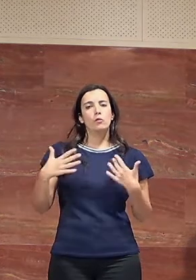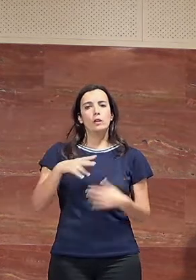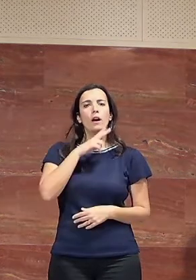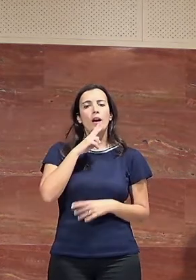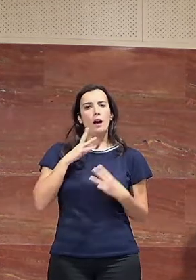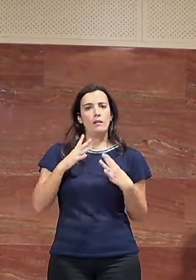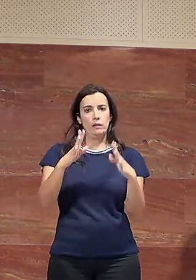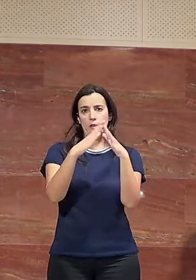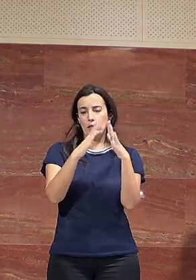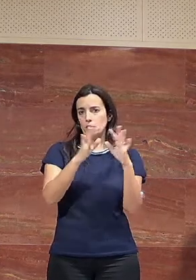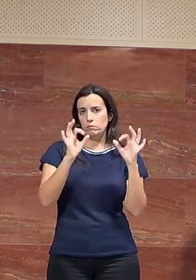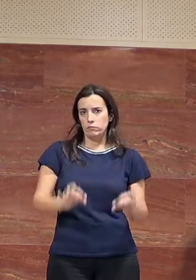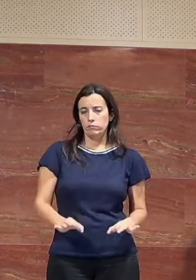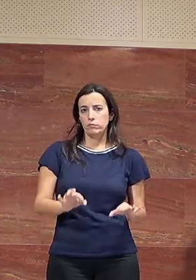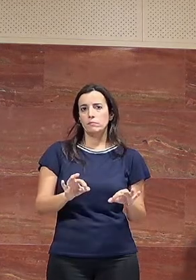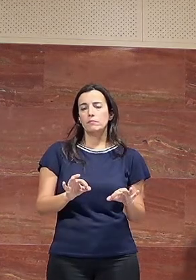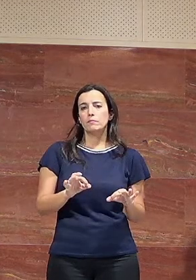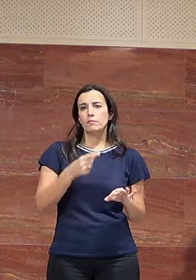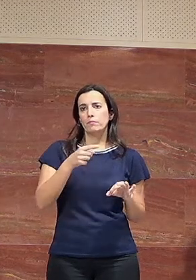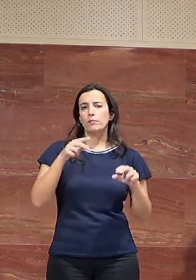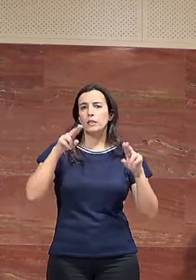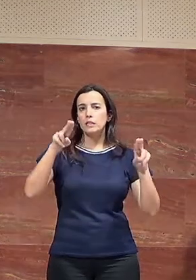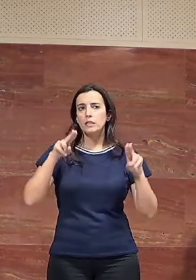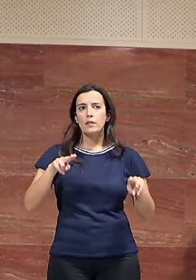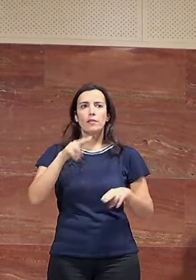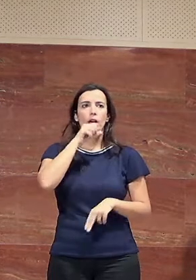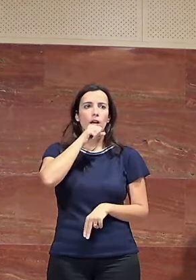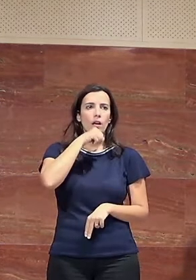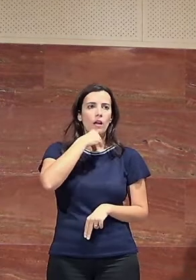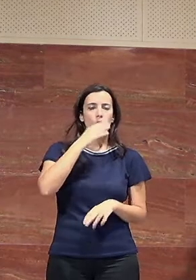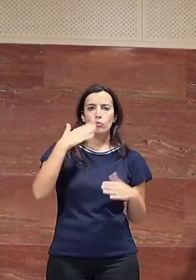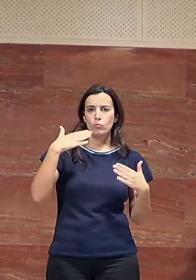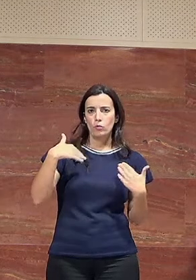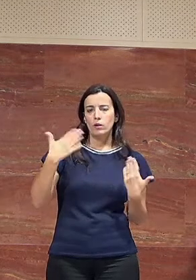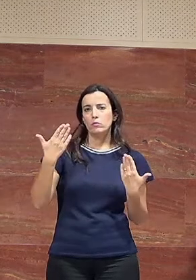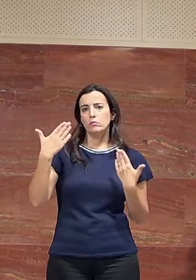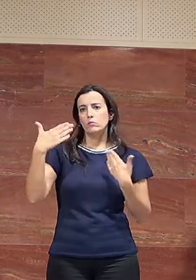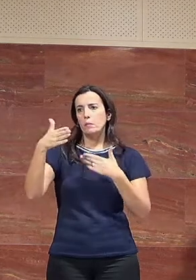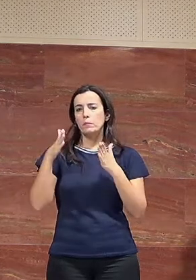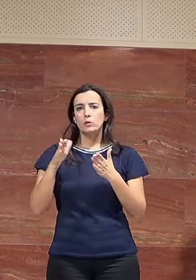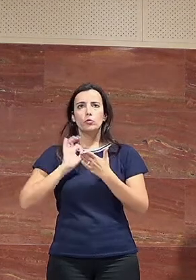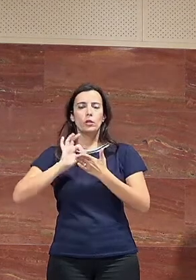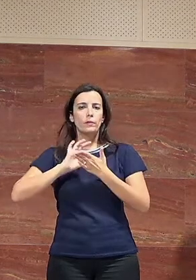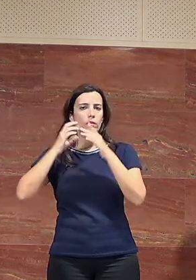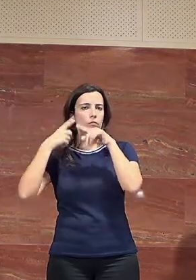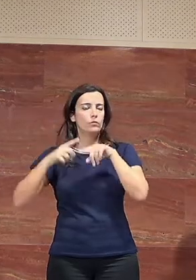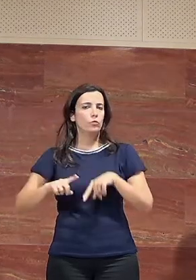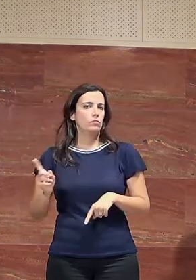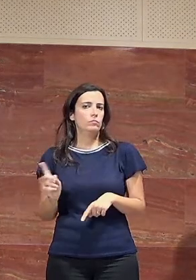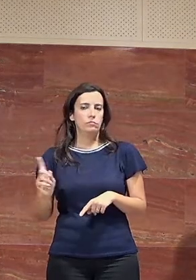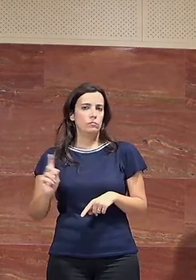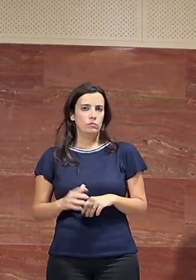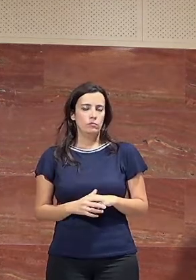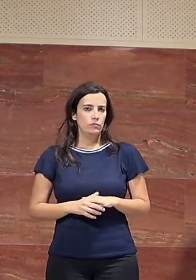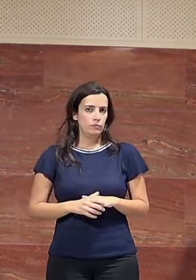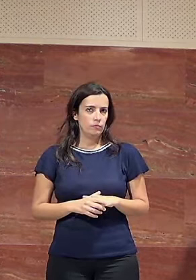cabo, ¿no? No es una residencia geriátrica o un apartamento con servicios donde las zonas comunes no me